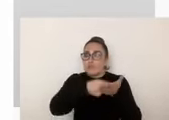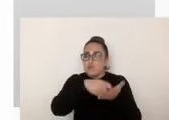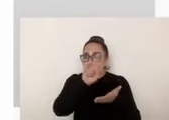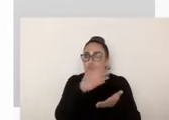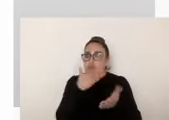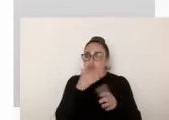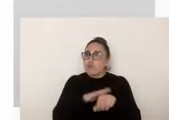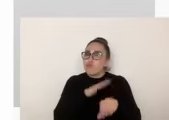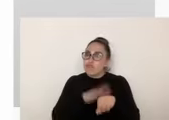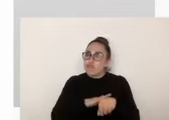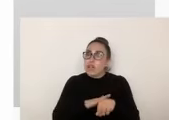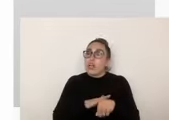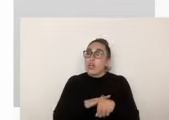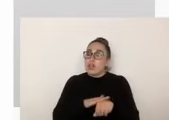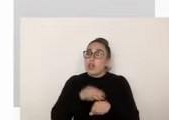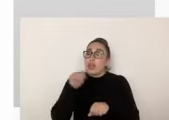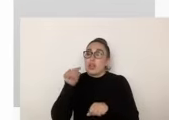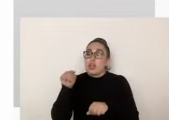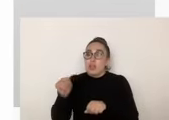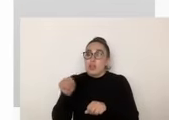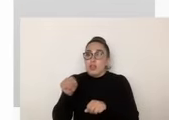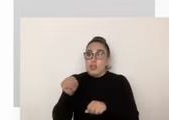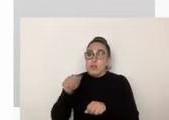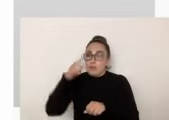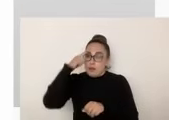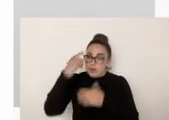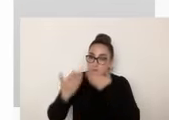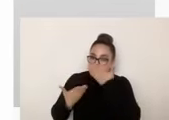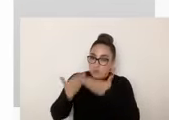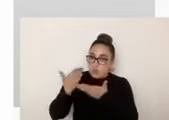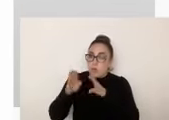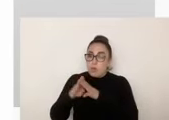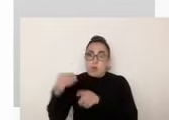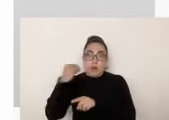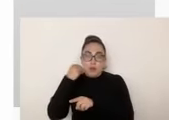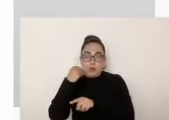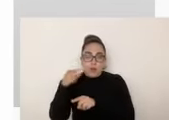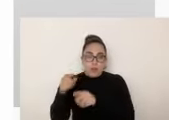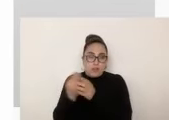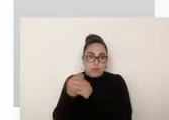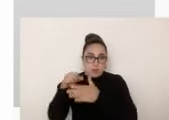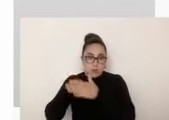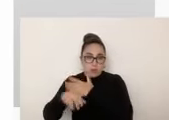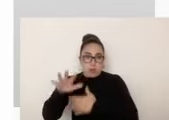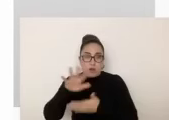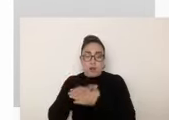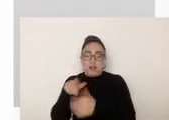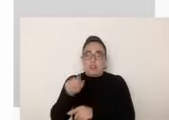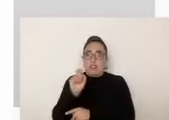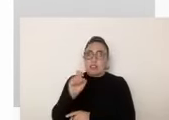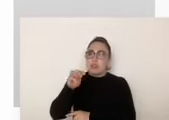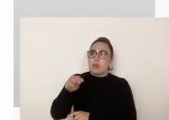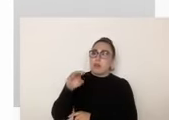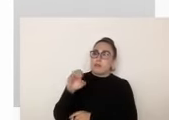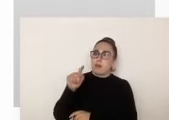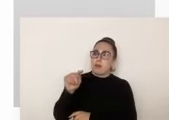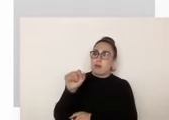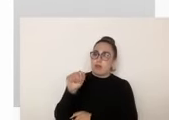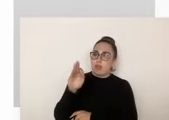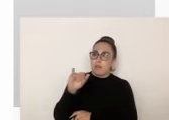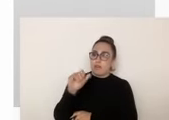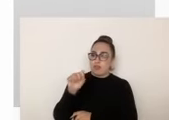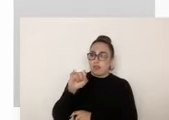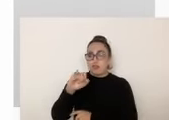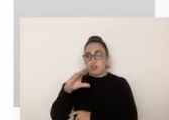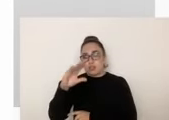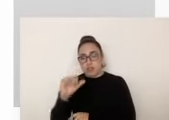derecho penal ha habido una alergia profunda al término metafísica. Es una cosa increíble. Yo creo que desde el positivismo lógico, desde